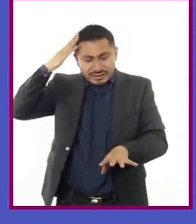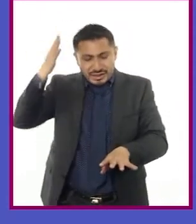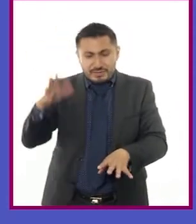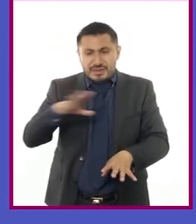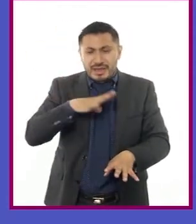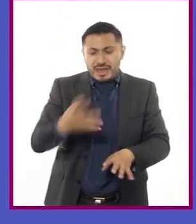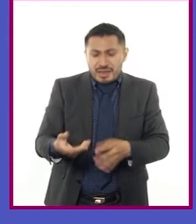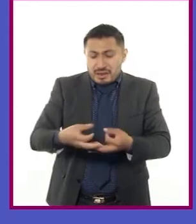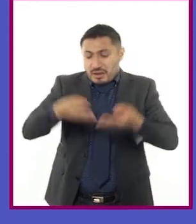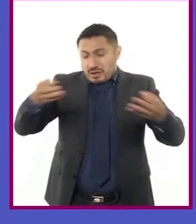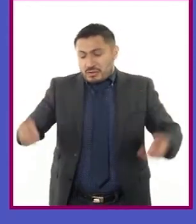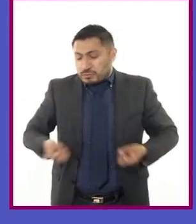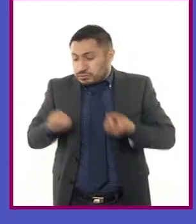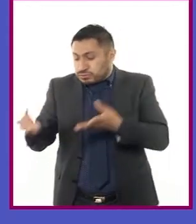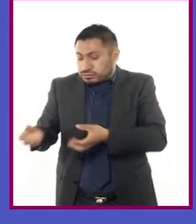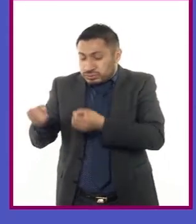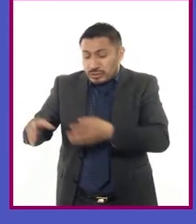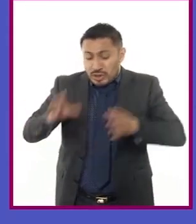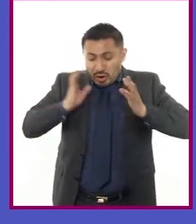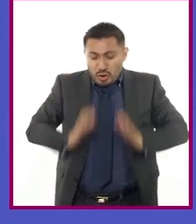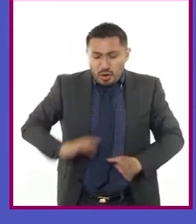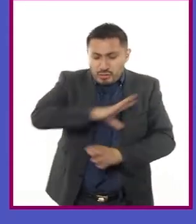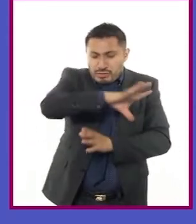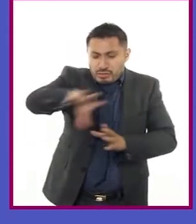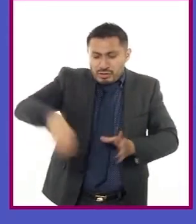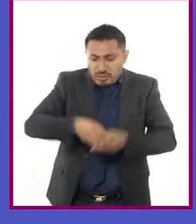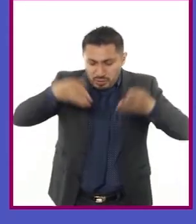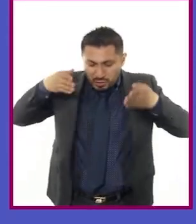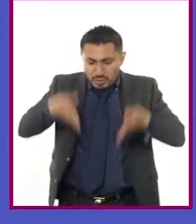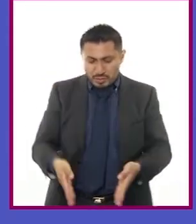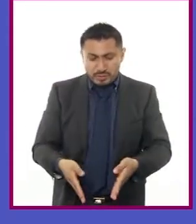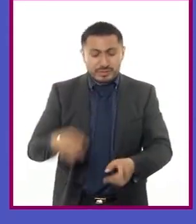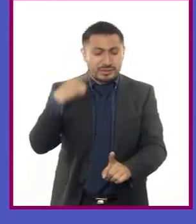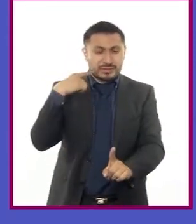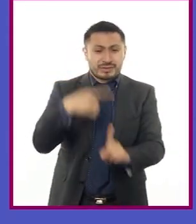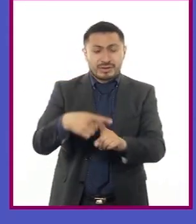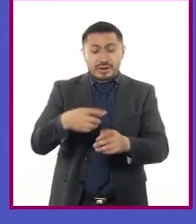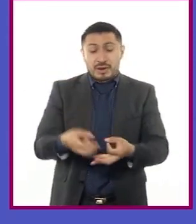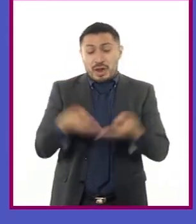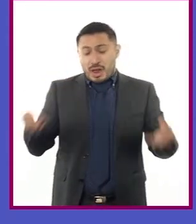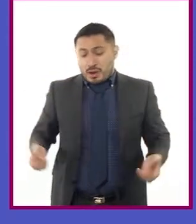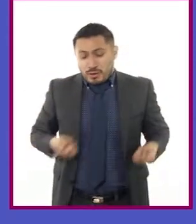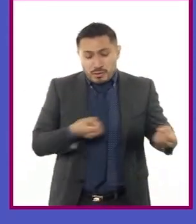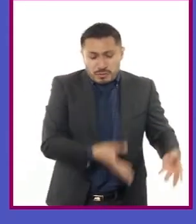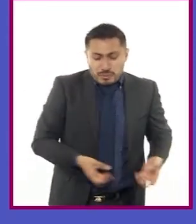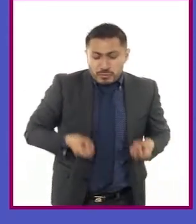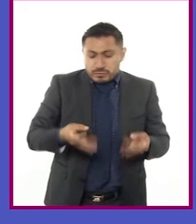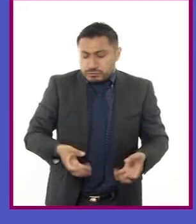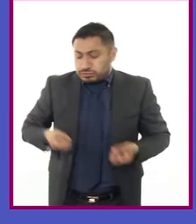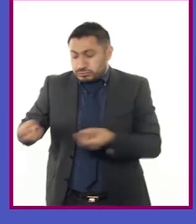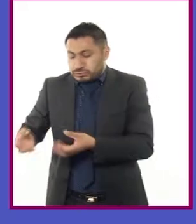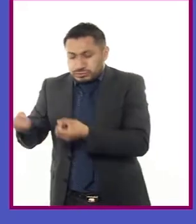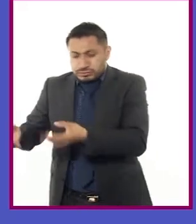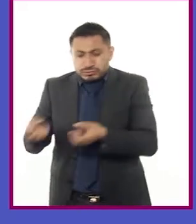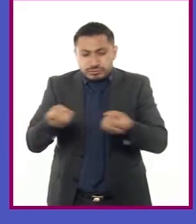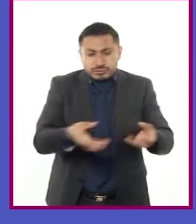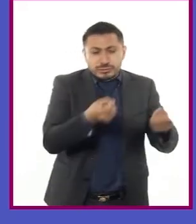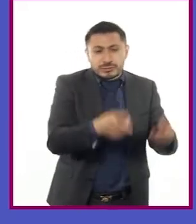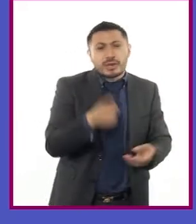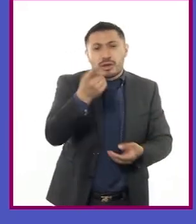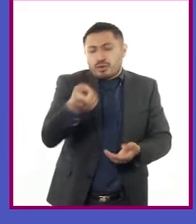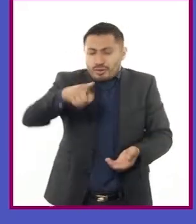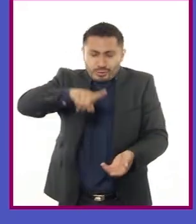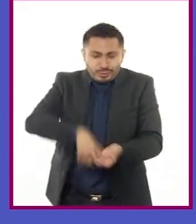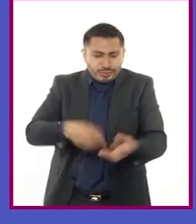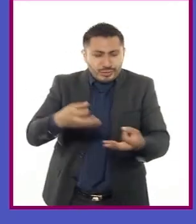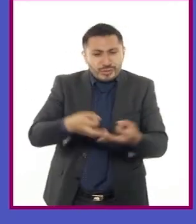está la tierra desde ayer. Te metimos en la tierra, te tapamos con tierra ayer. Perteneces a la tierra